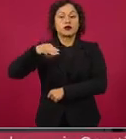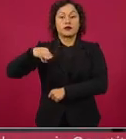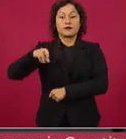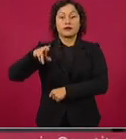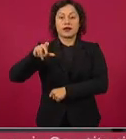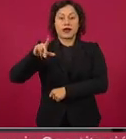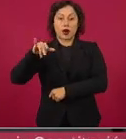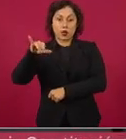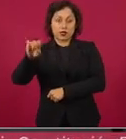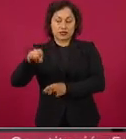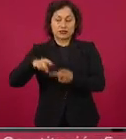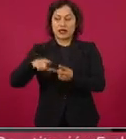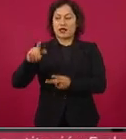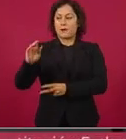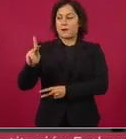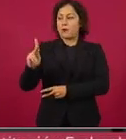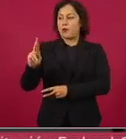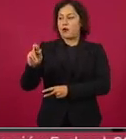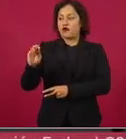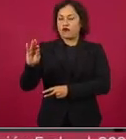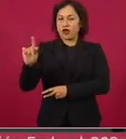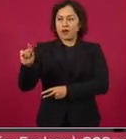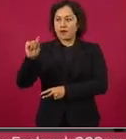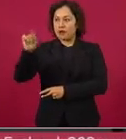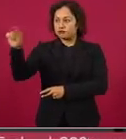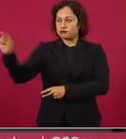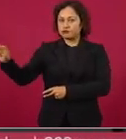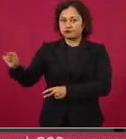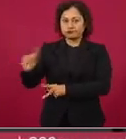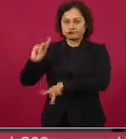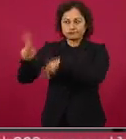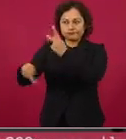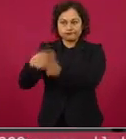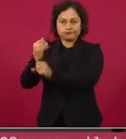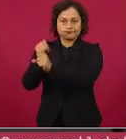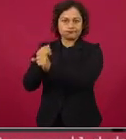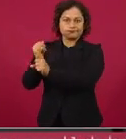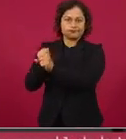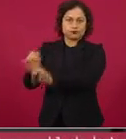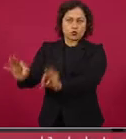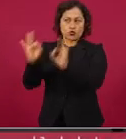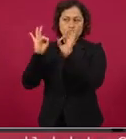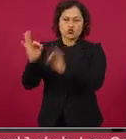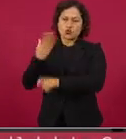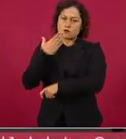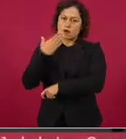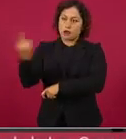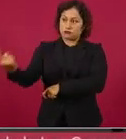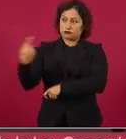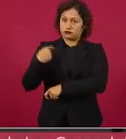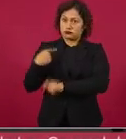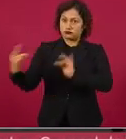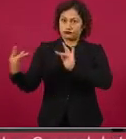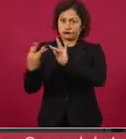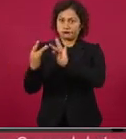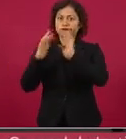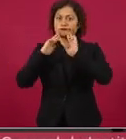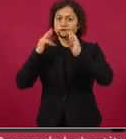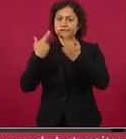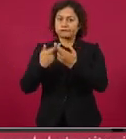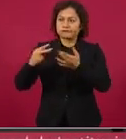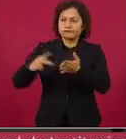Albores, la Profepa, ha sido excelente, diría yo, porque hemos sostenido varias reuniones de trabajo,